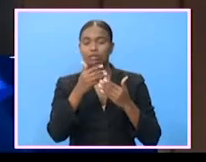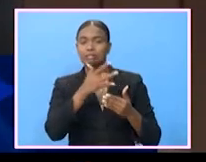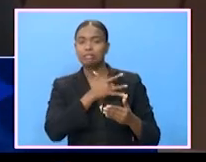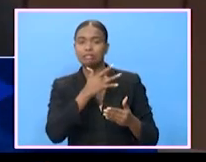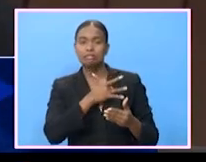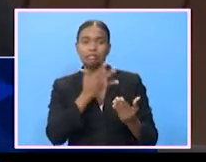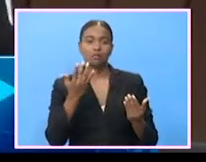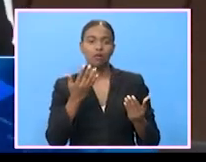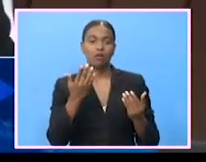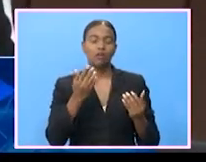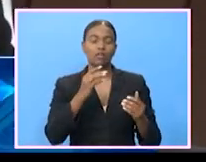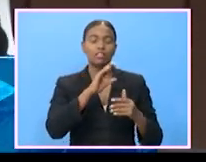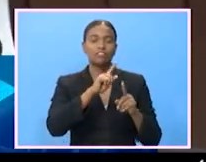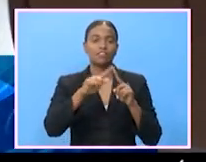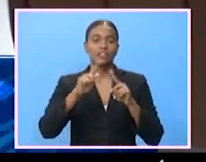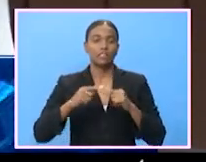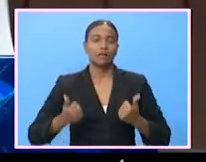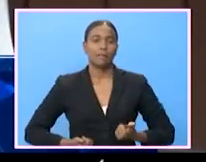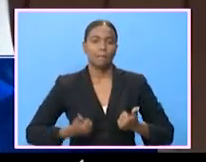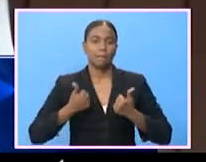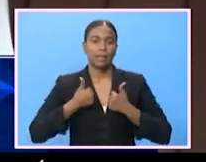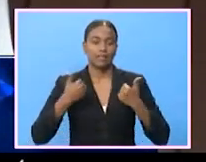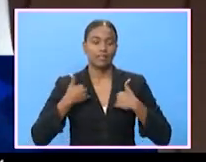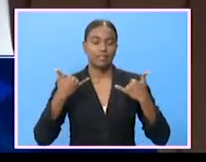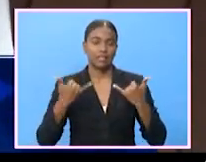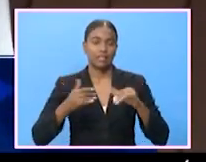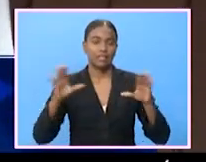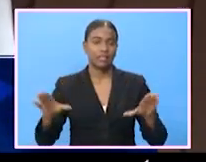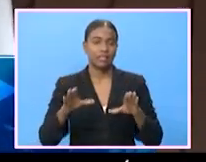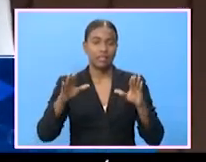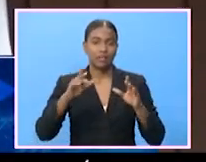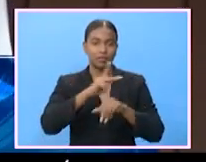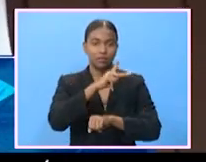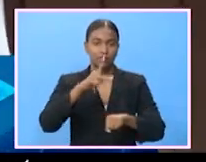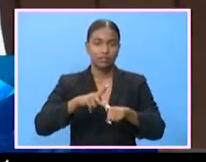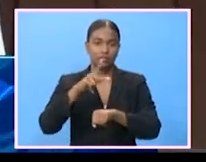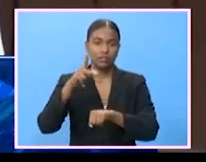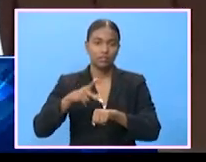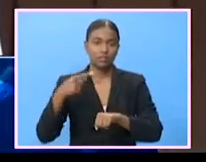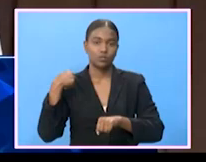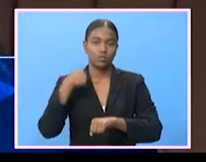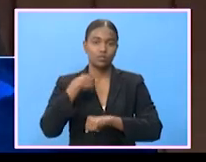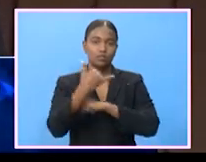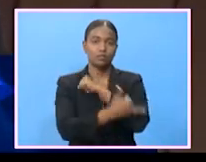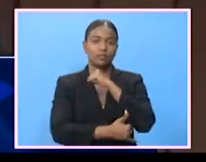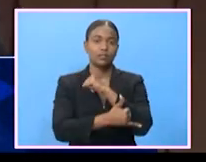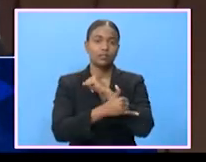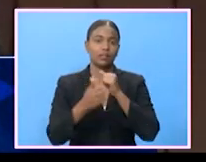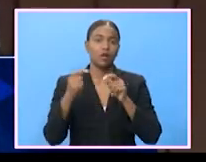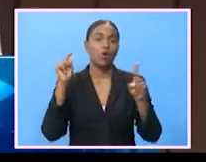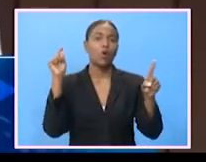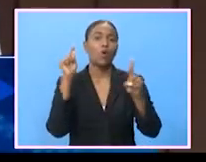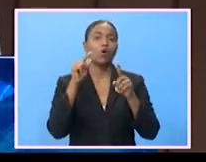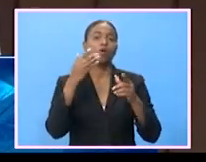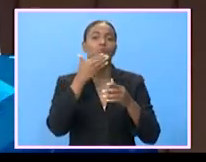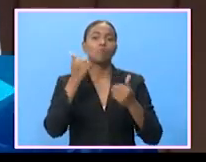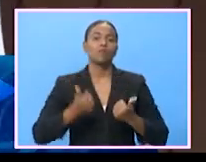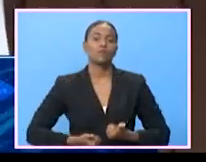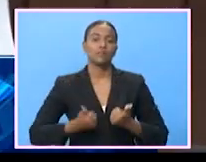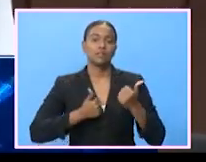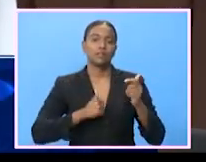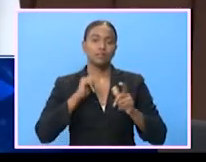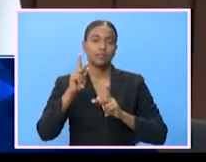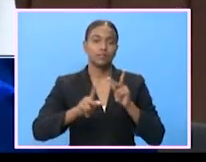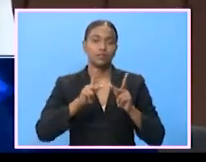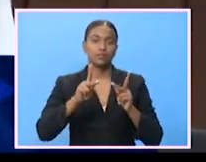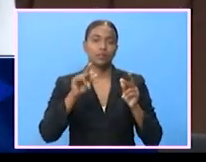mediante diferentes rutas de la salud que se están haciendo en las provincias de nuestro país con el objetivo de mejorar la calidad de vida de las personas